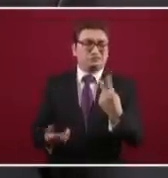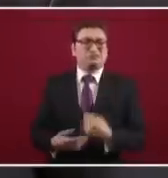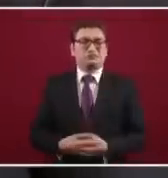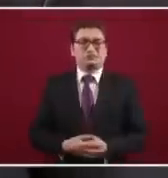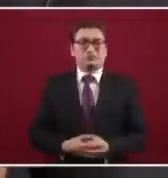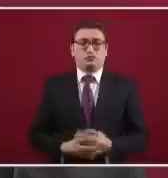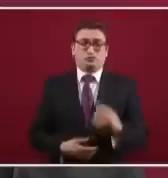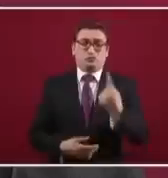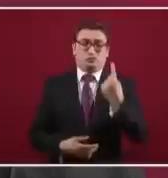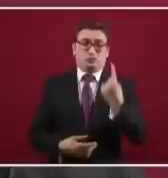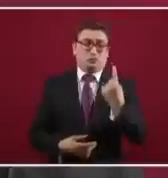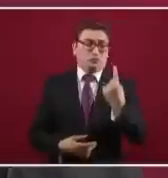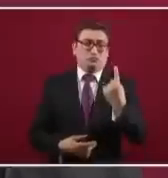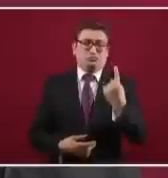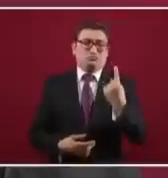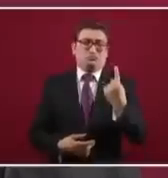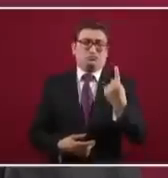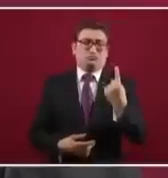Uno no